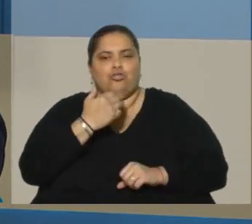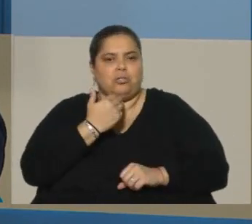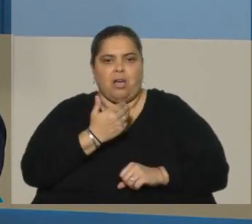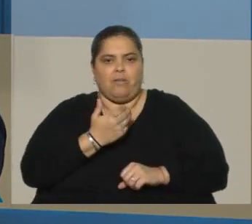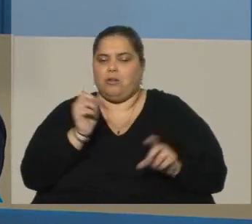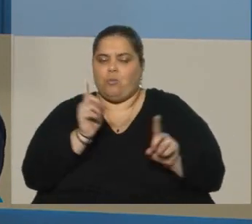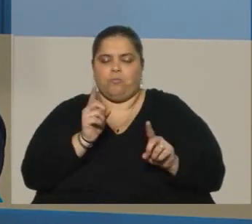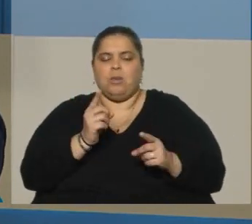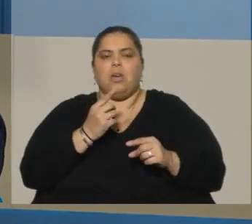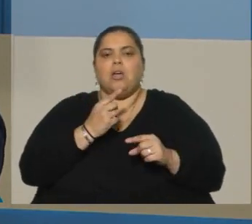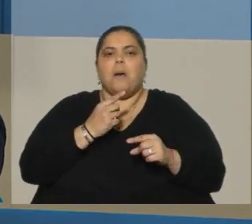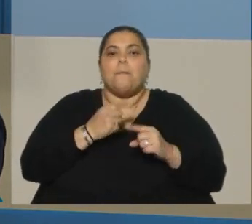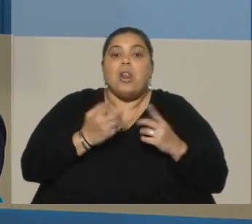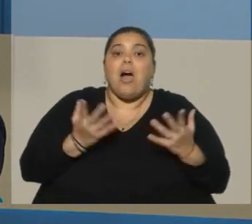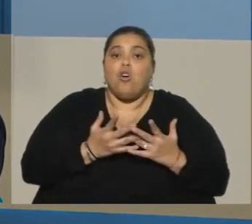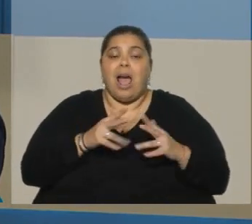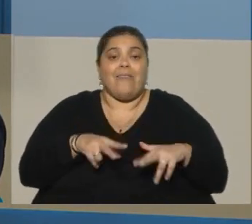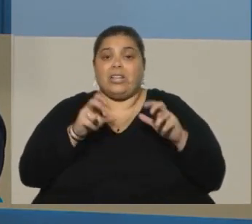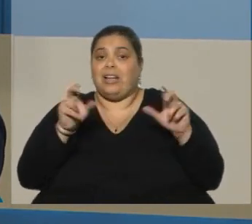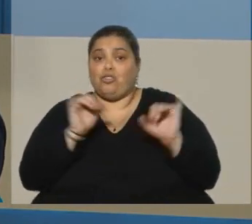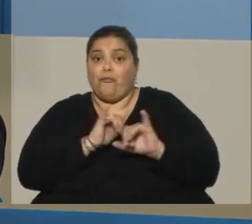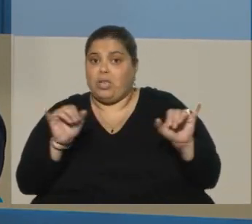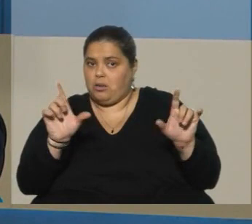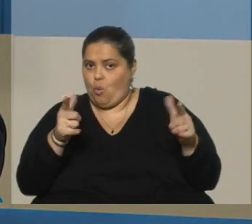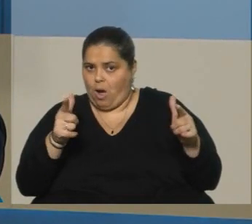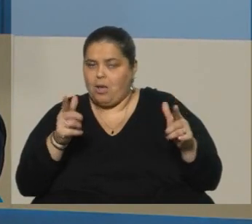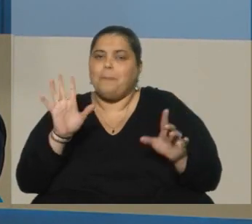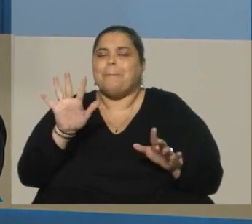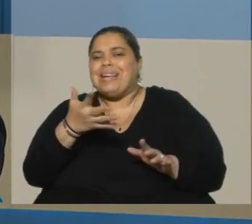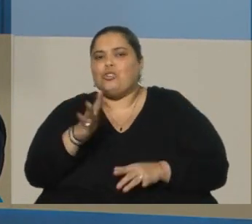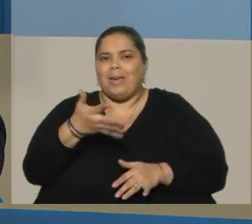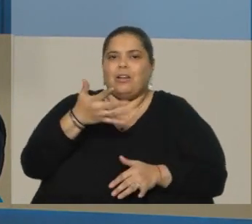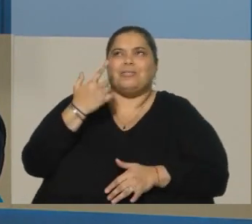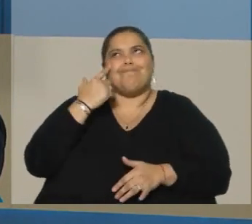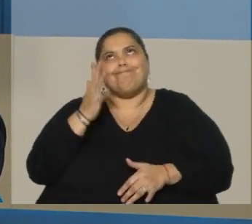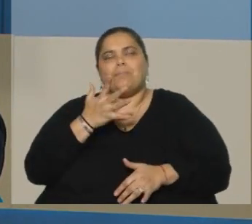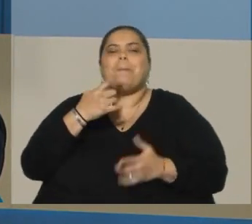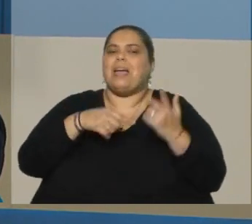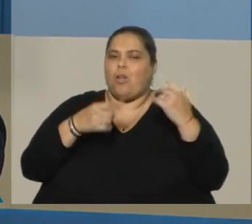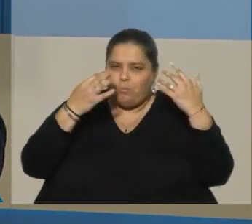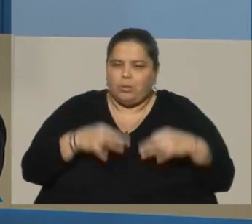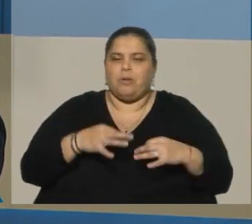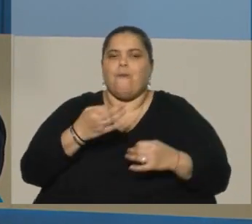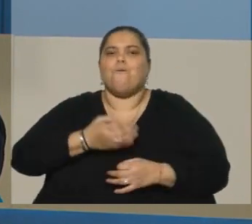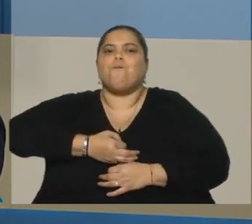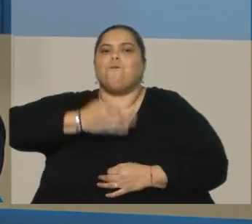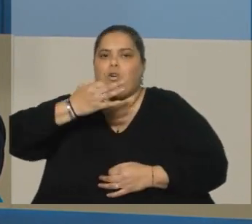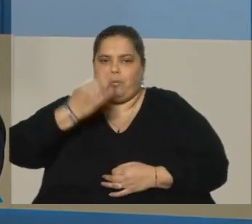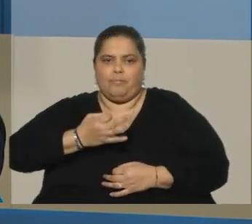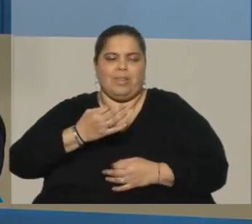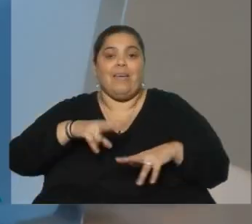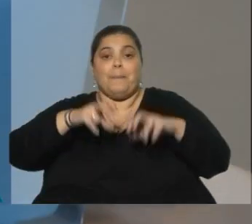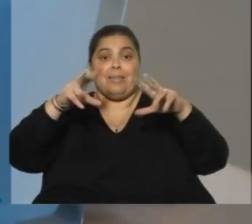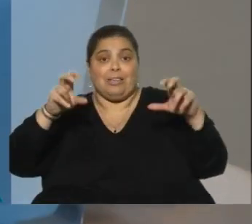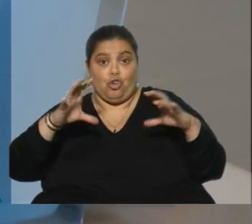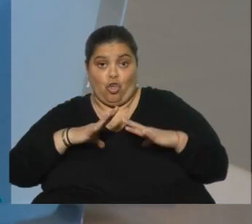están terminadas. Podemos tener algún indicio, pero las investigaciones formales no están terminadas. Vamos a ver cuando termine. O sea, esa investigación está